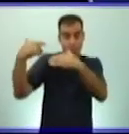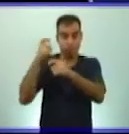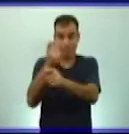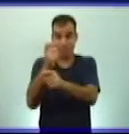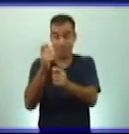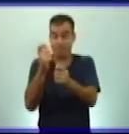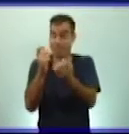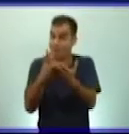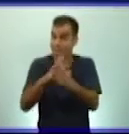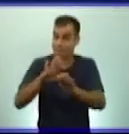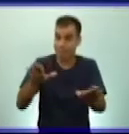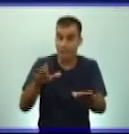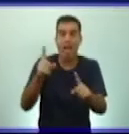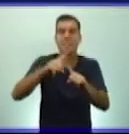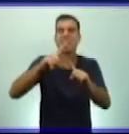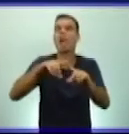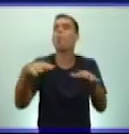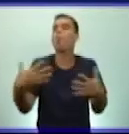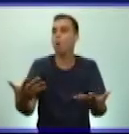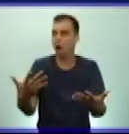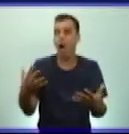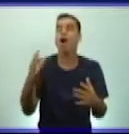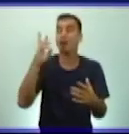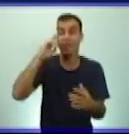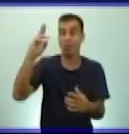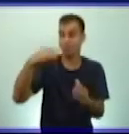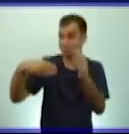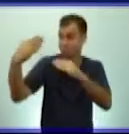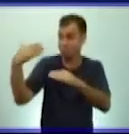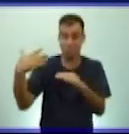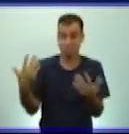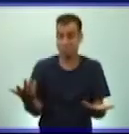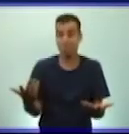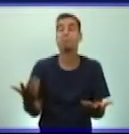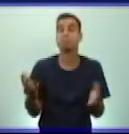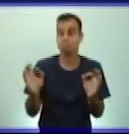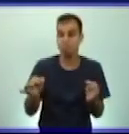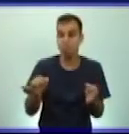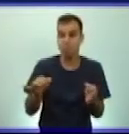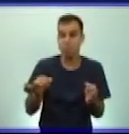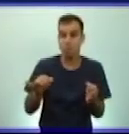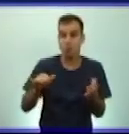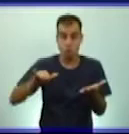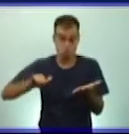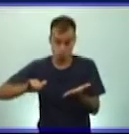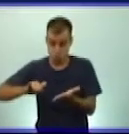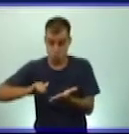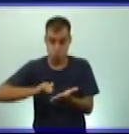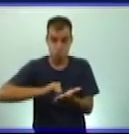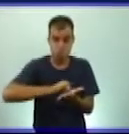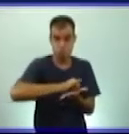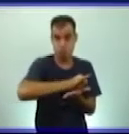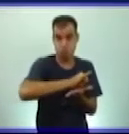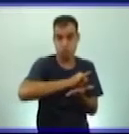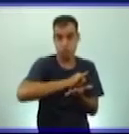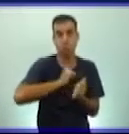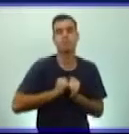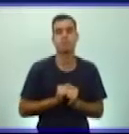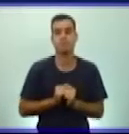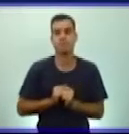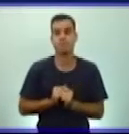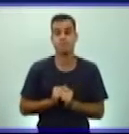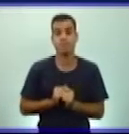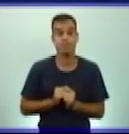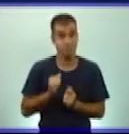encuentro anterior. Recuerden que habíamos dejado la tarea de un avión que se movía por una